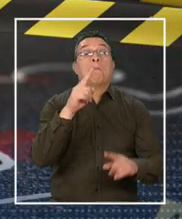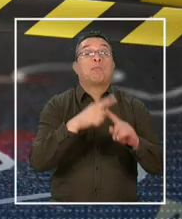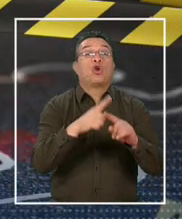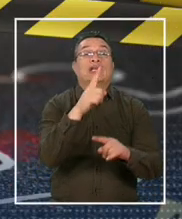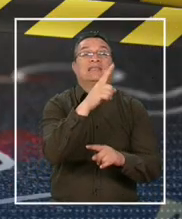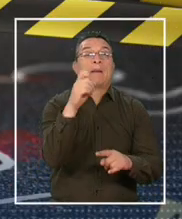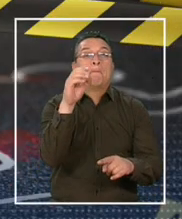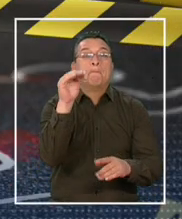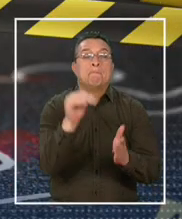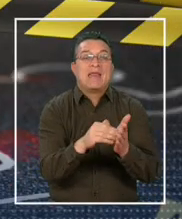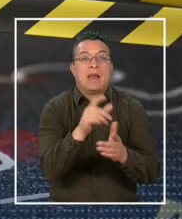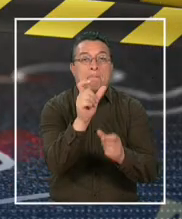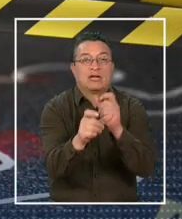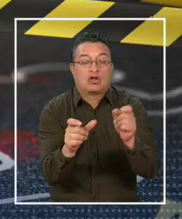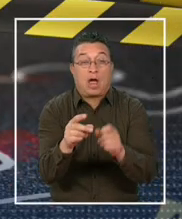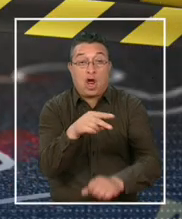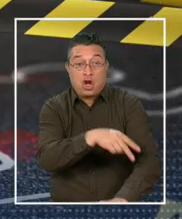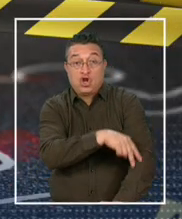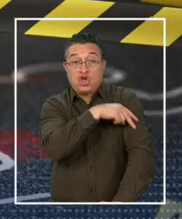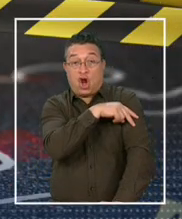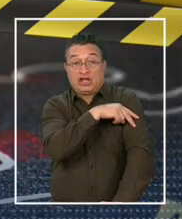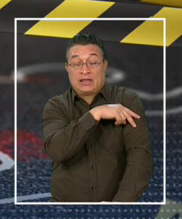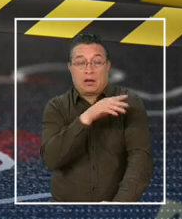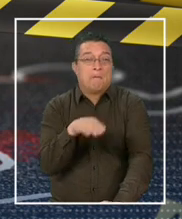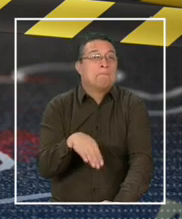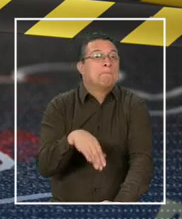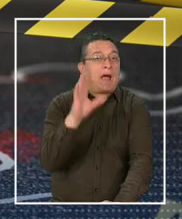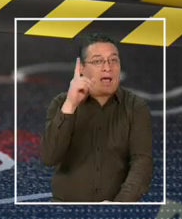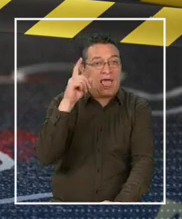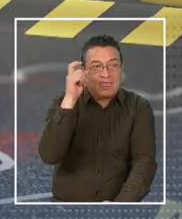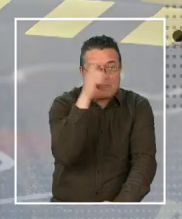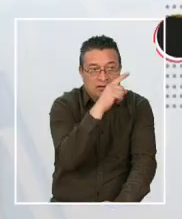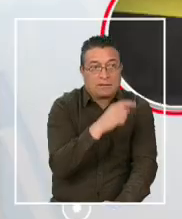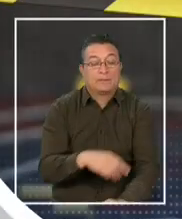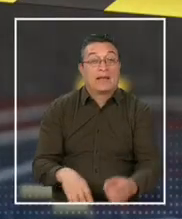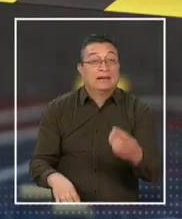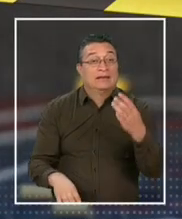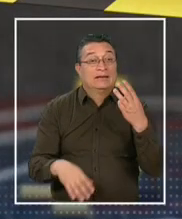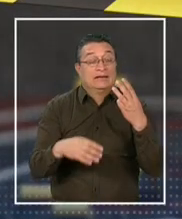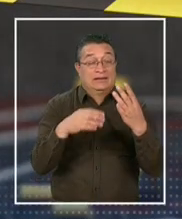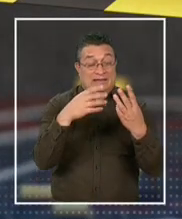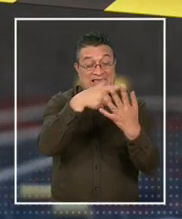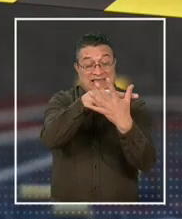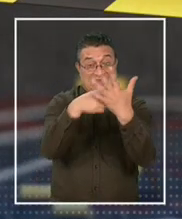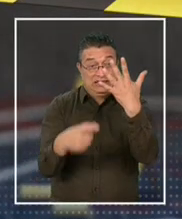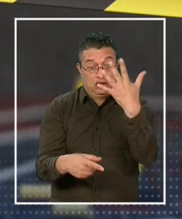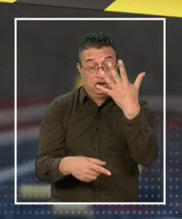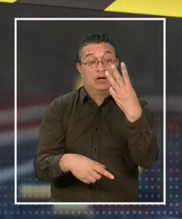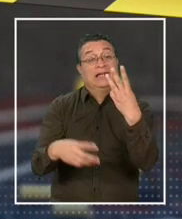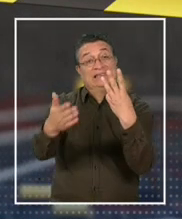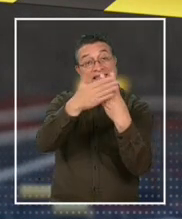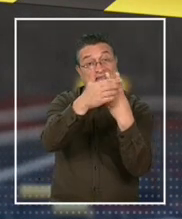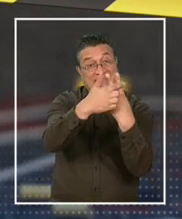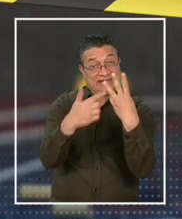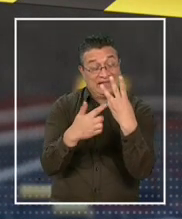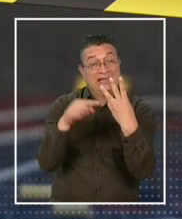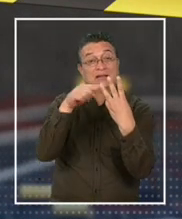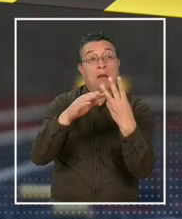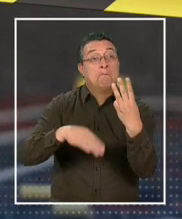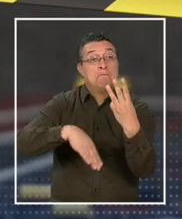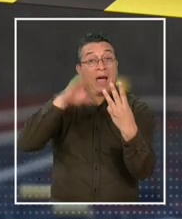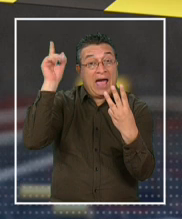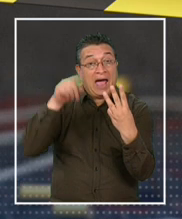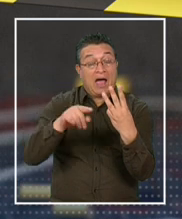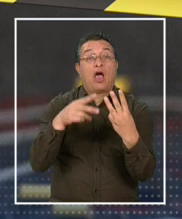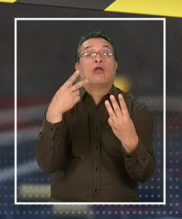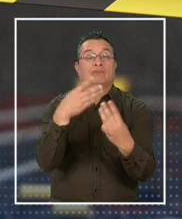habitantes. Sin embargo, en el norte la situación es aún más compleja. 3 de las 5 regiones con los índices más altos a nivel nacional